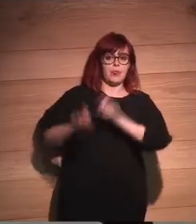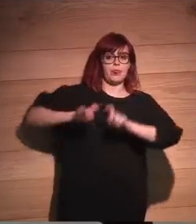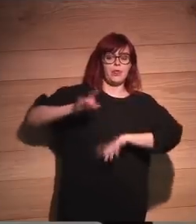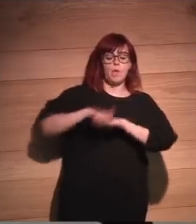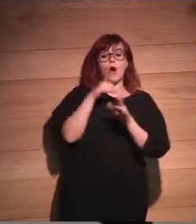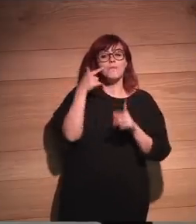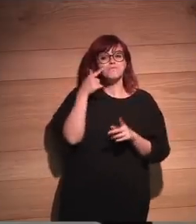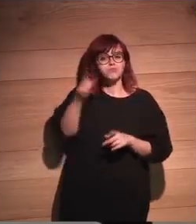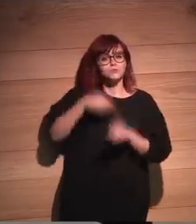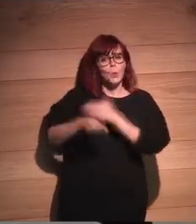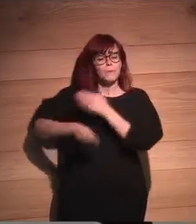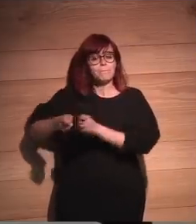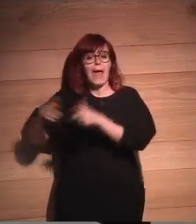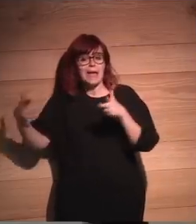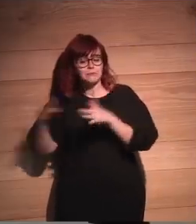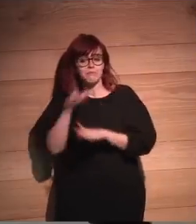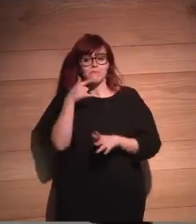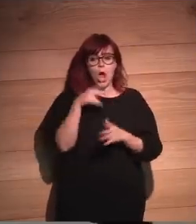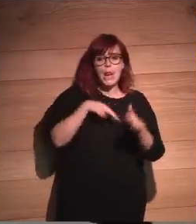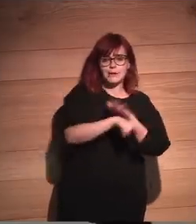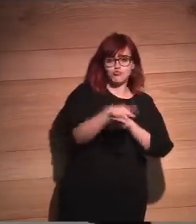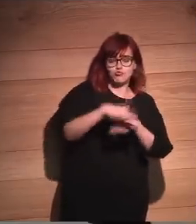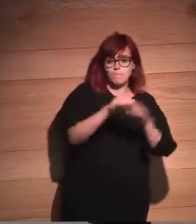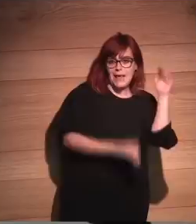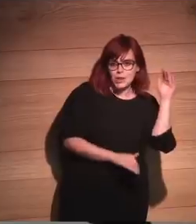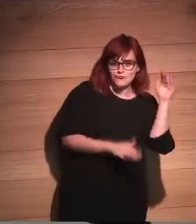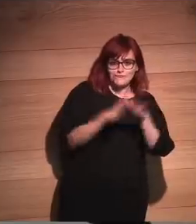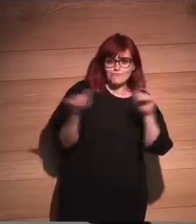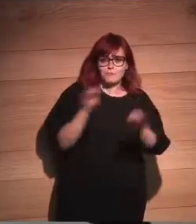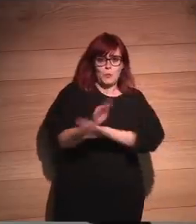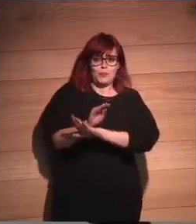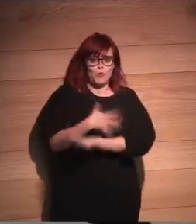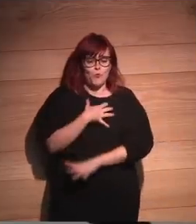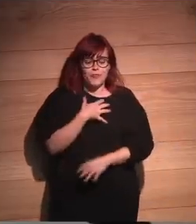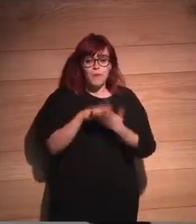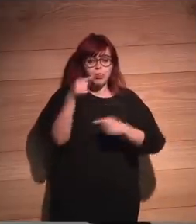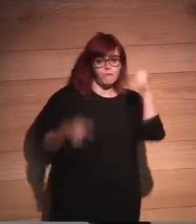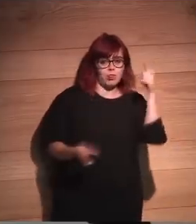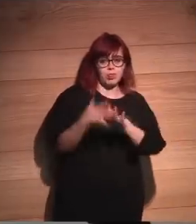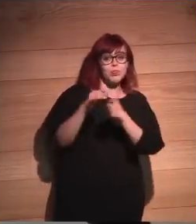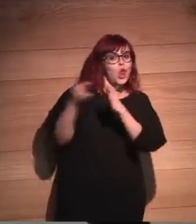términos relativos respecto a los países desarrollados, van para atrás. Entonces, el diferencial tecnológico